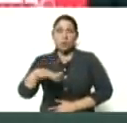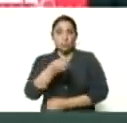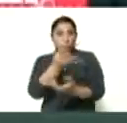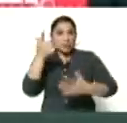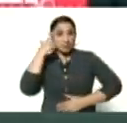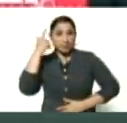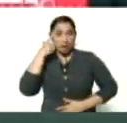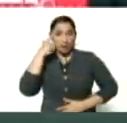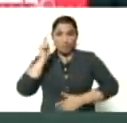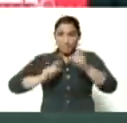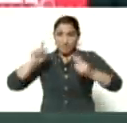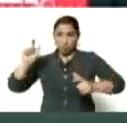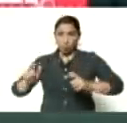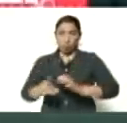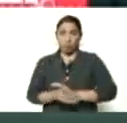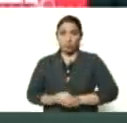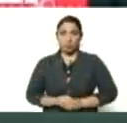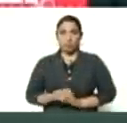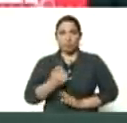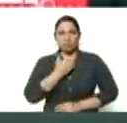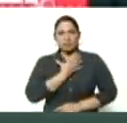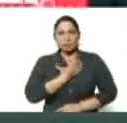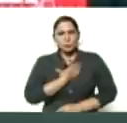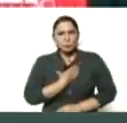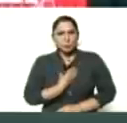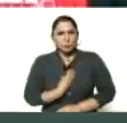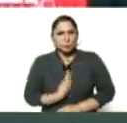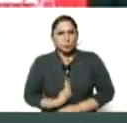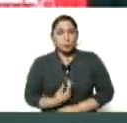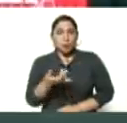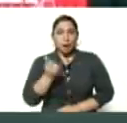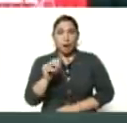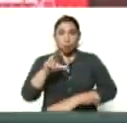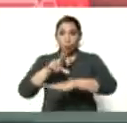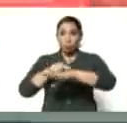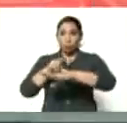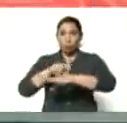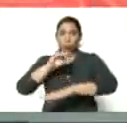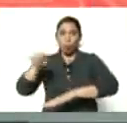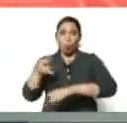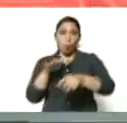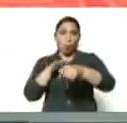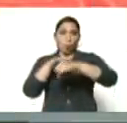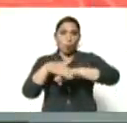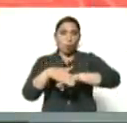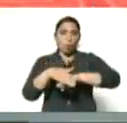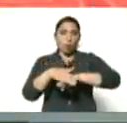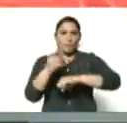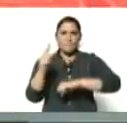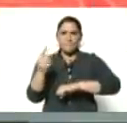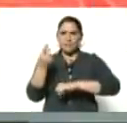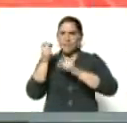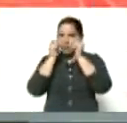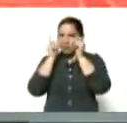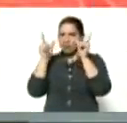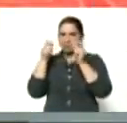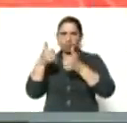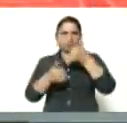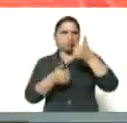saben que la gente que se deprime, aquí está el psiquiatra Jorge Rodríguez, la primera reacción, la